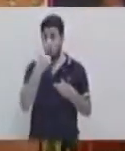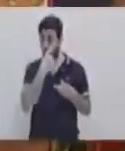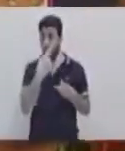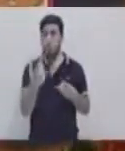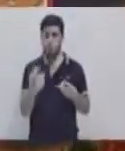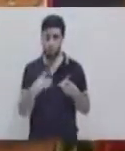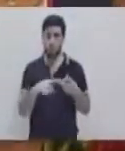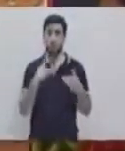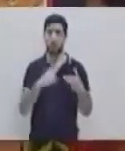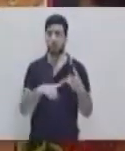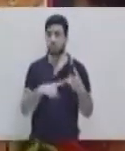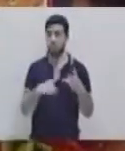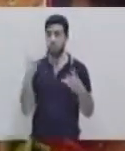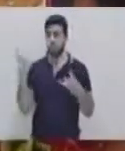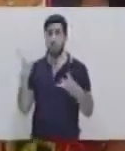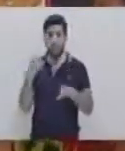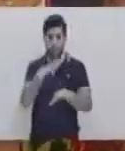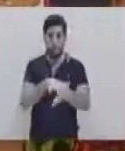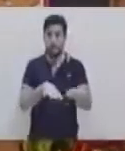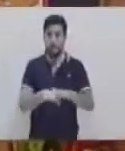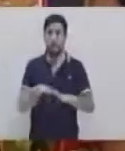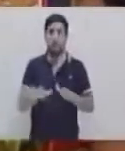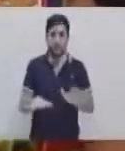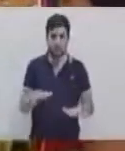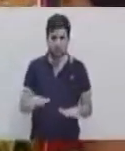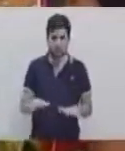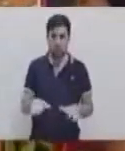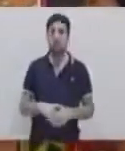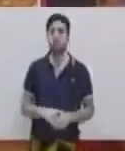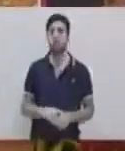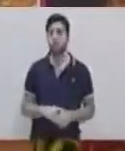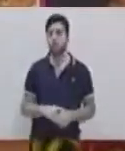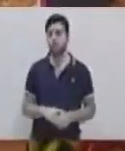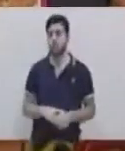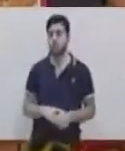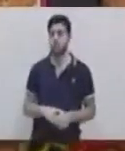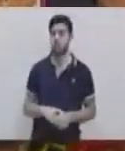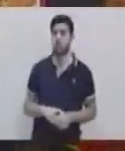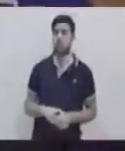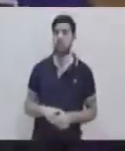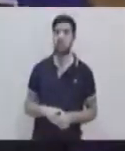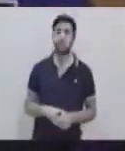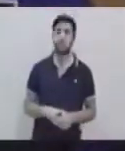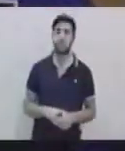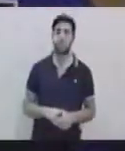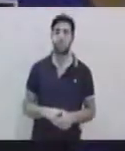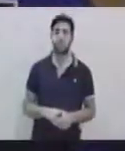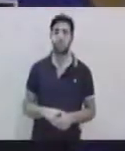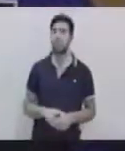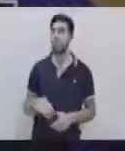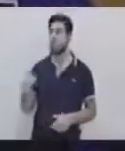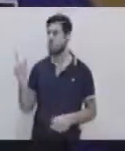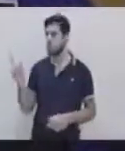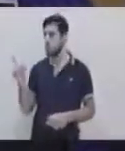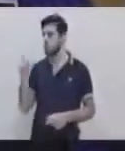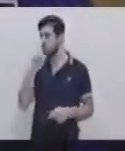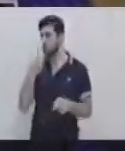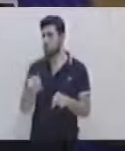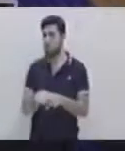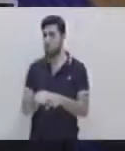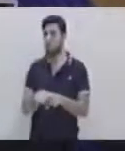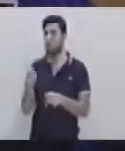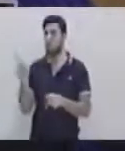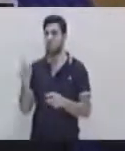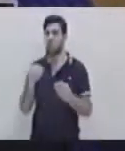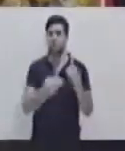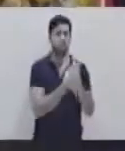tiene ojos, tiene patas y está lleno de pelo. ¿Qué tiene